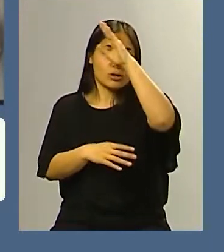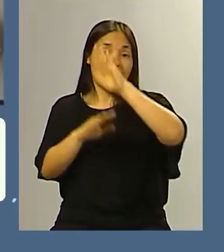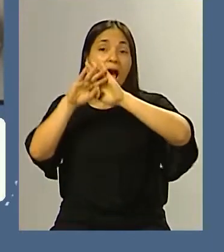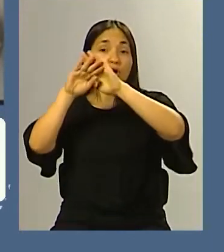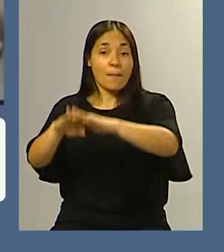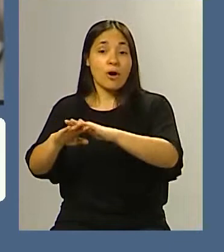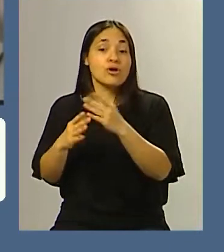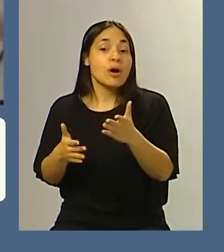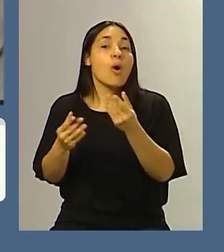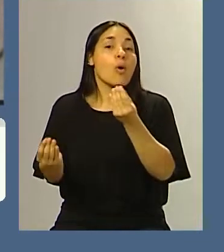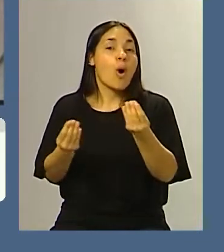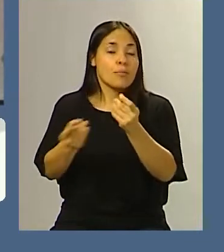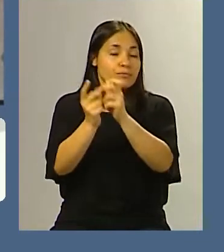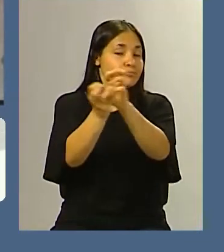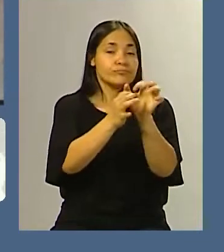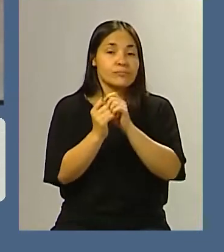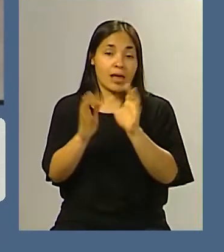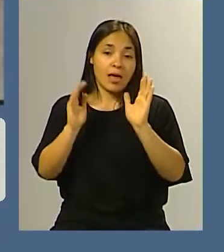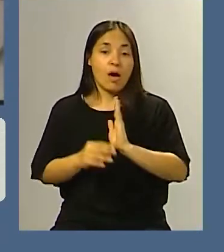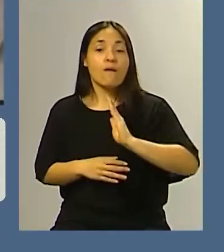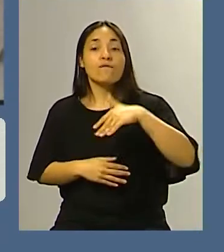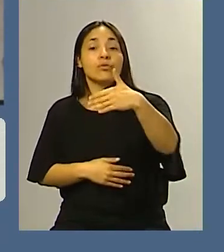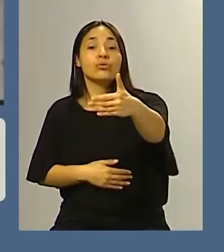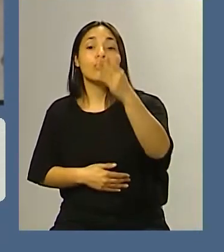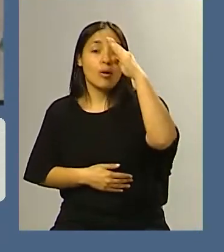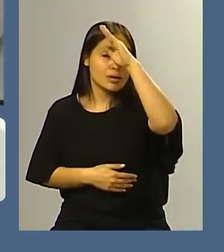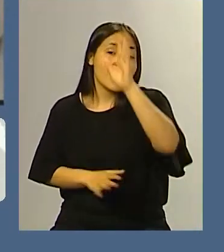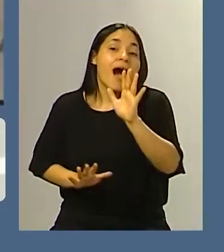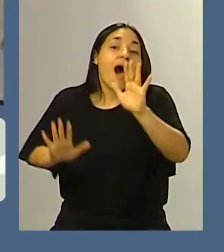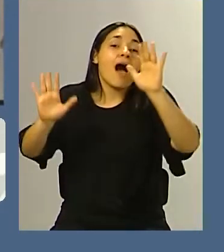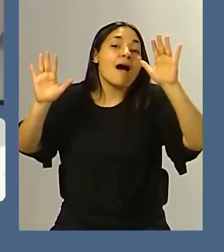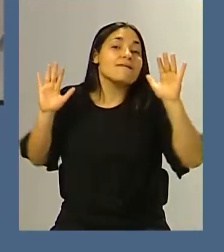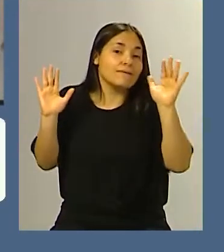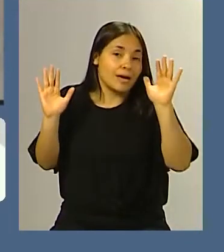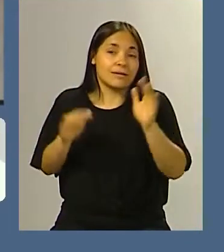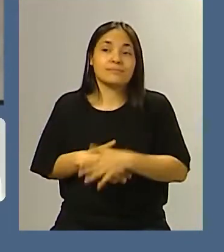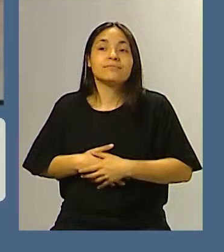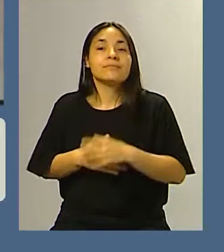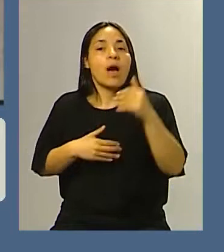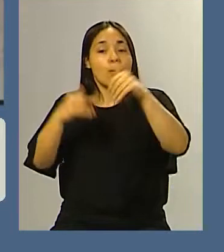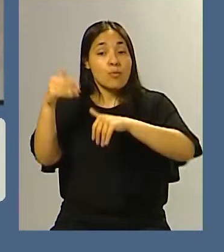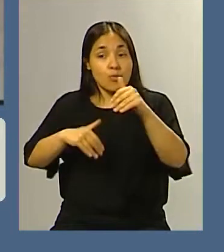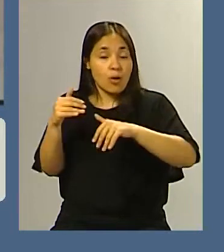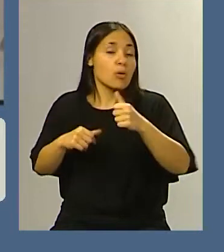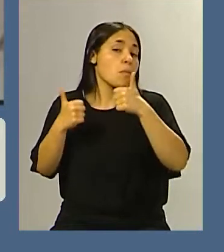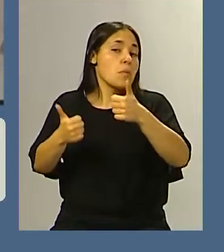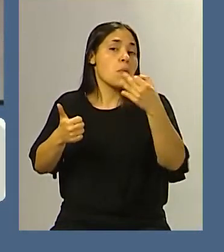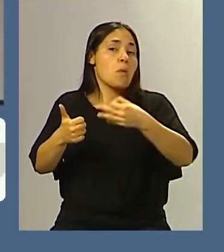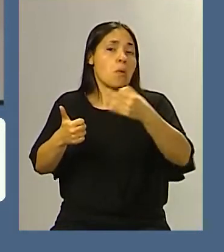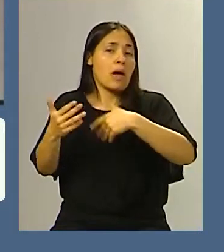dar esta conversación. Así que del futuro de Bolsonaro tendríamos que verlo. En votos fue exitoso todo este